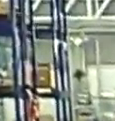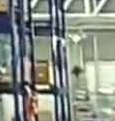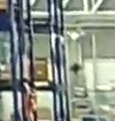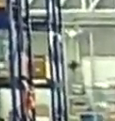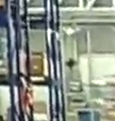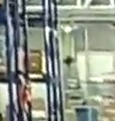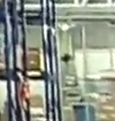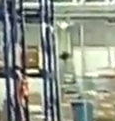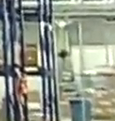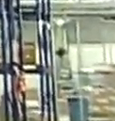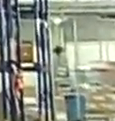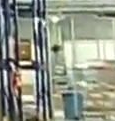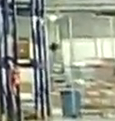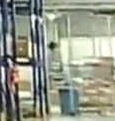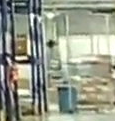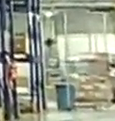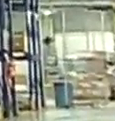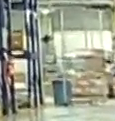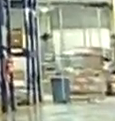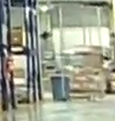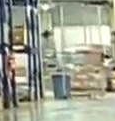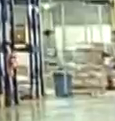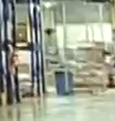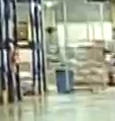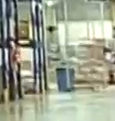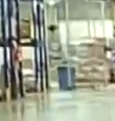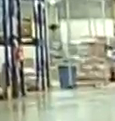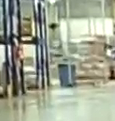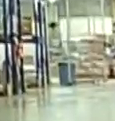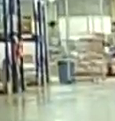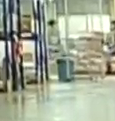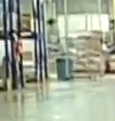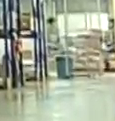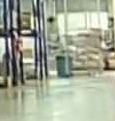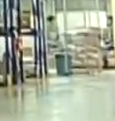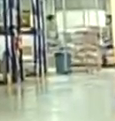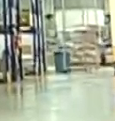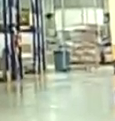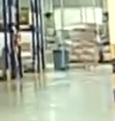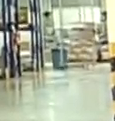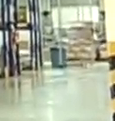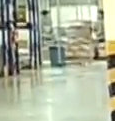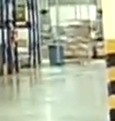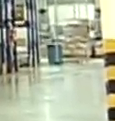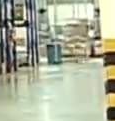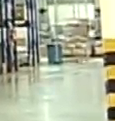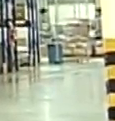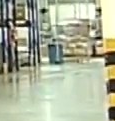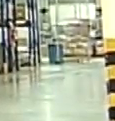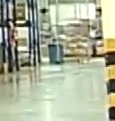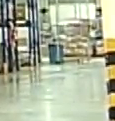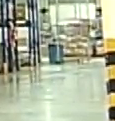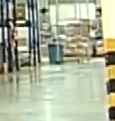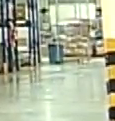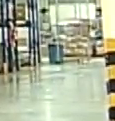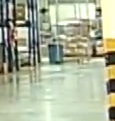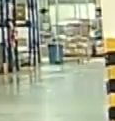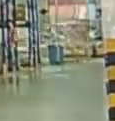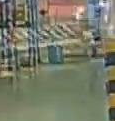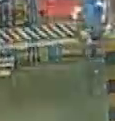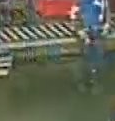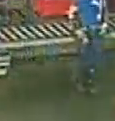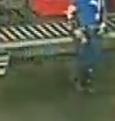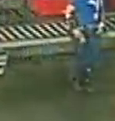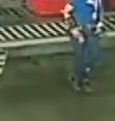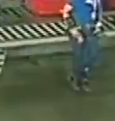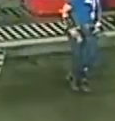a todo el país. Tenemos dos centros de distribución en los cuales hacemos llegar la medicina y salud a